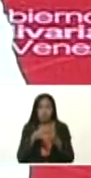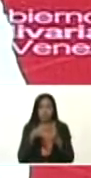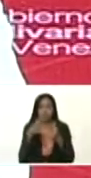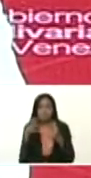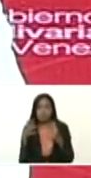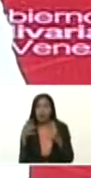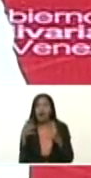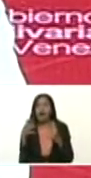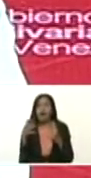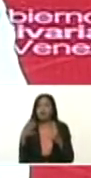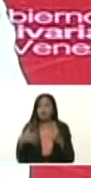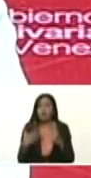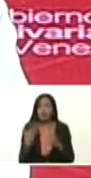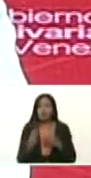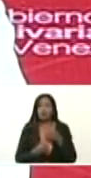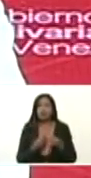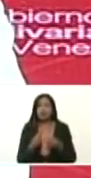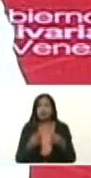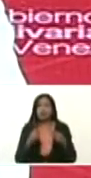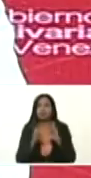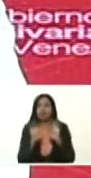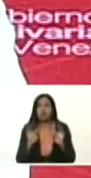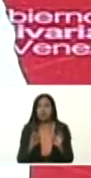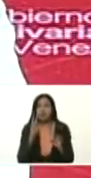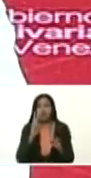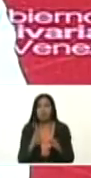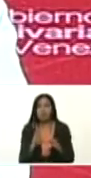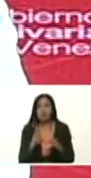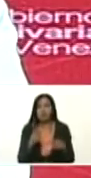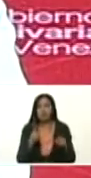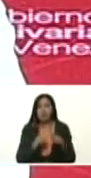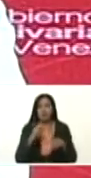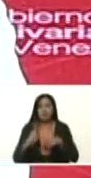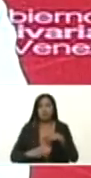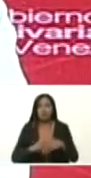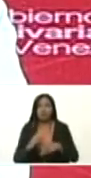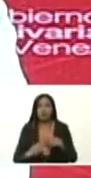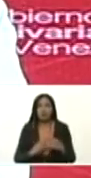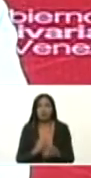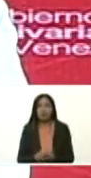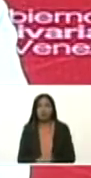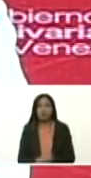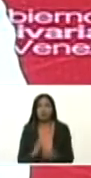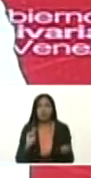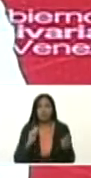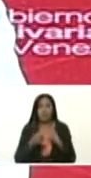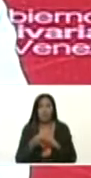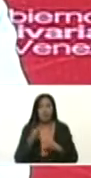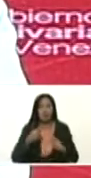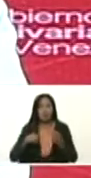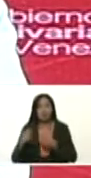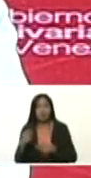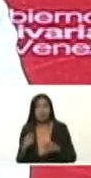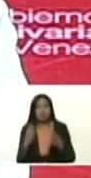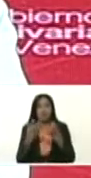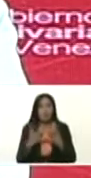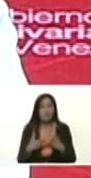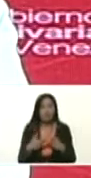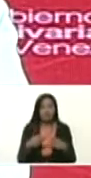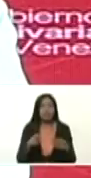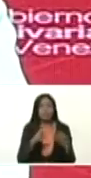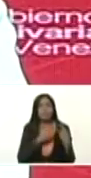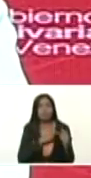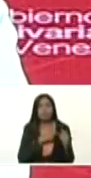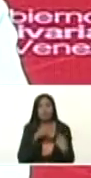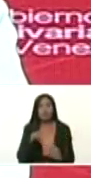realización de piezas, para el insumo que tiene que ver con la parte productora, intercambio comercial entre las empresas tuteladas por